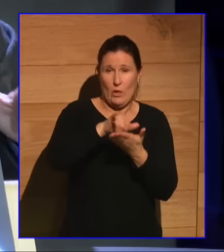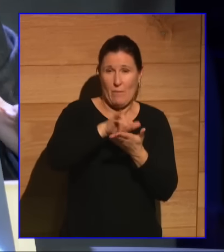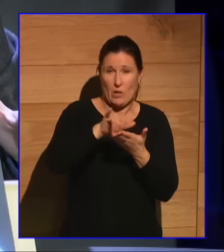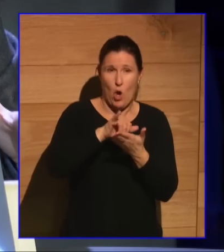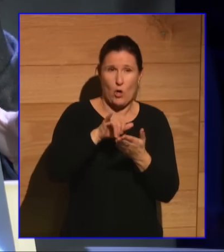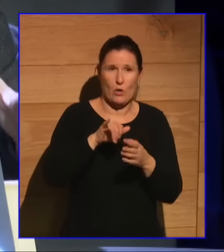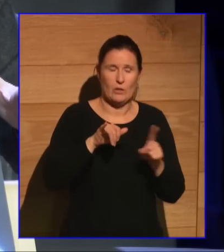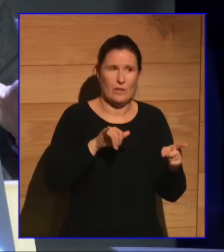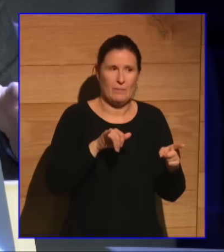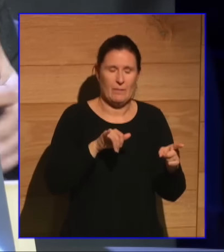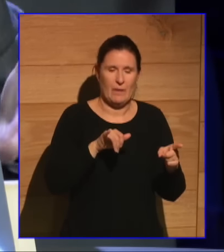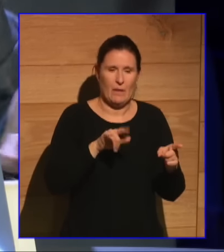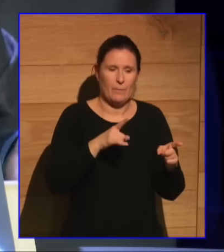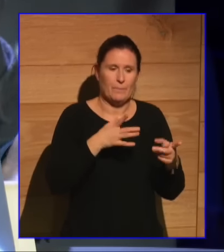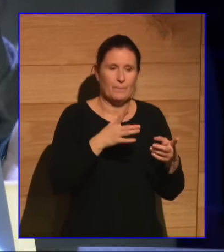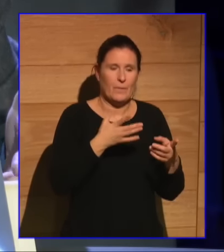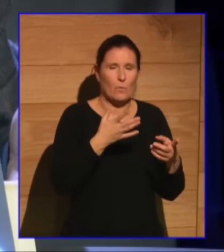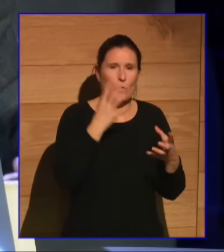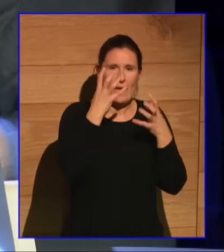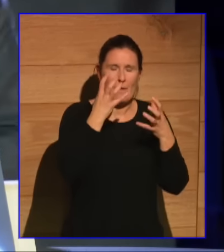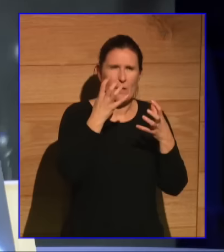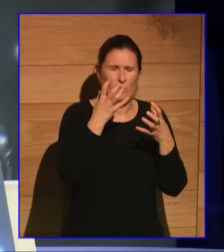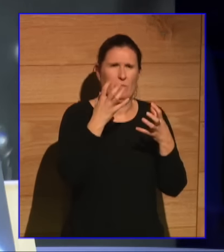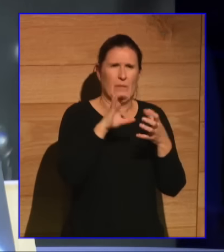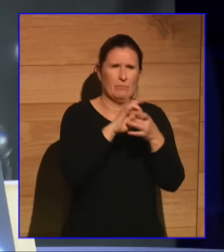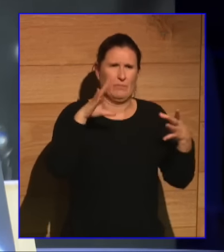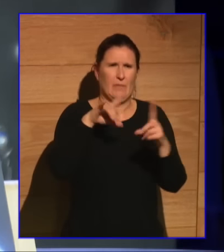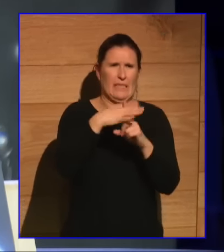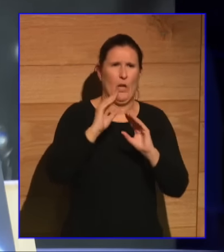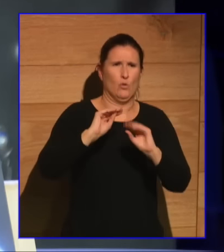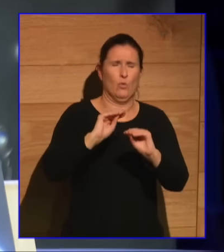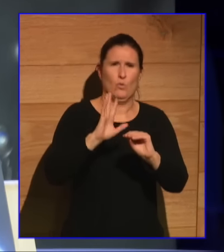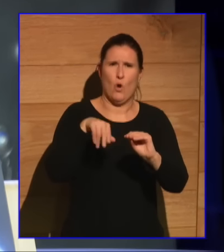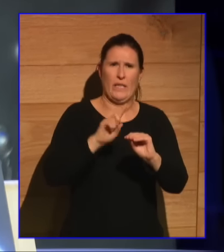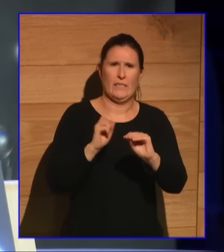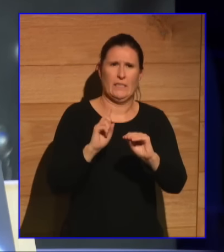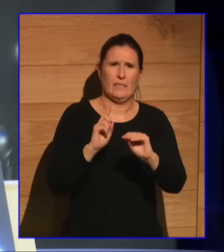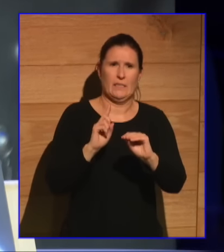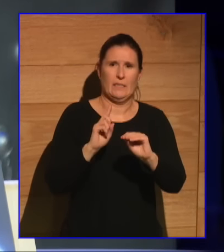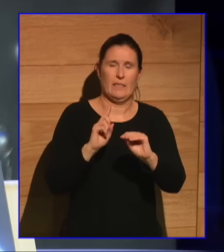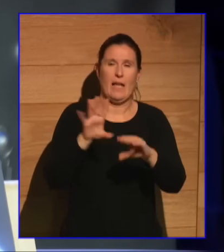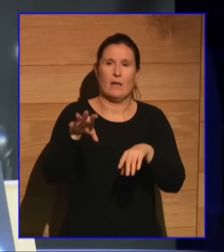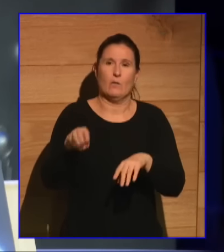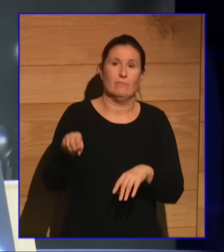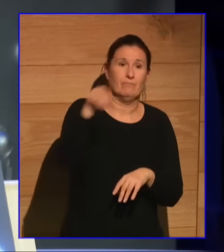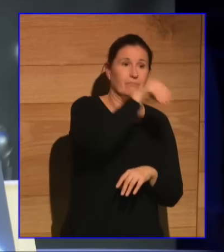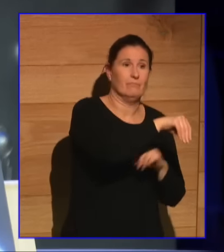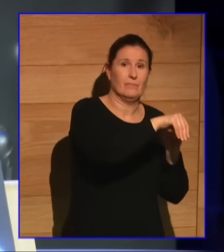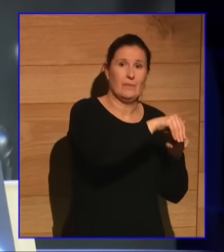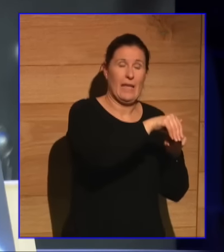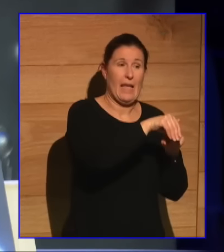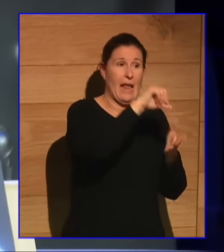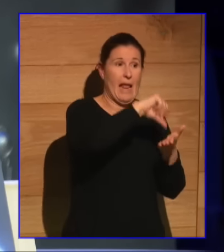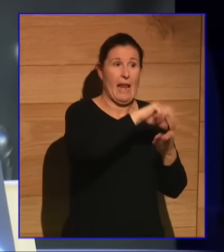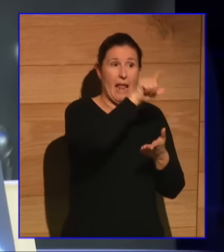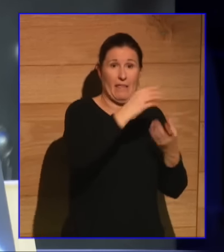cuando descontextualizas una criatura, por ejemplo, imposible, y la llevas a la civilización? Que en el fondo es